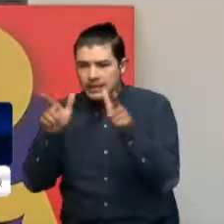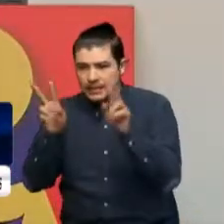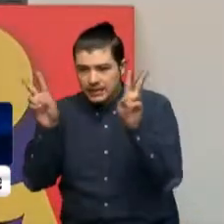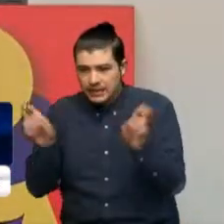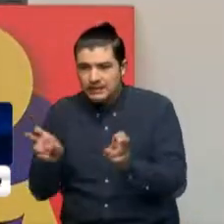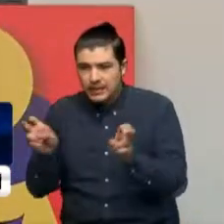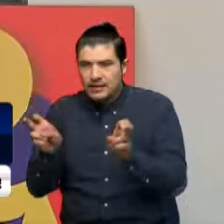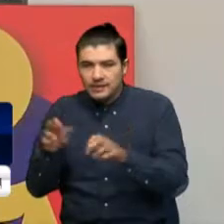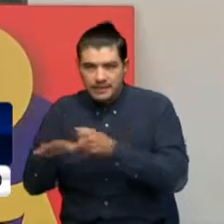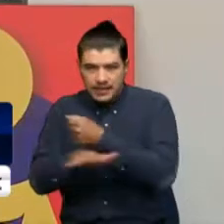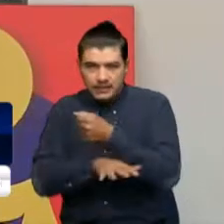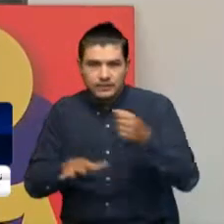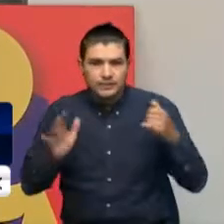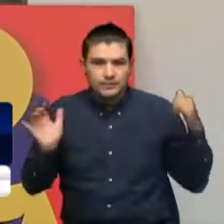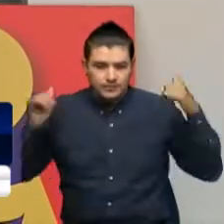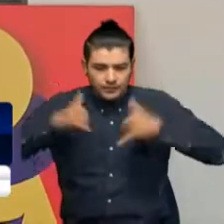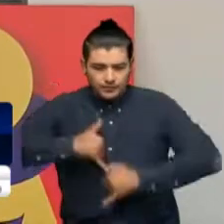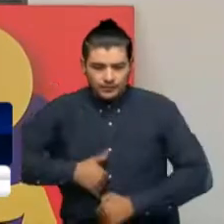abrigos,